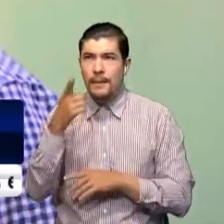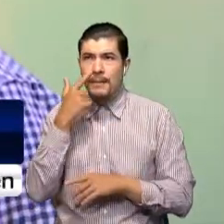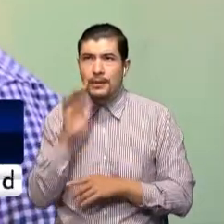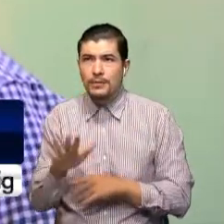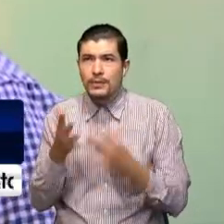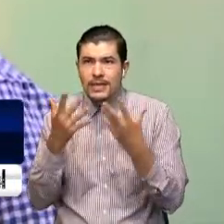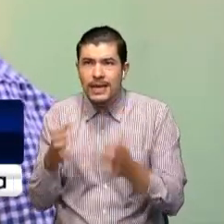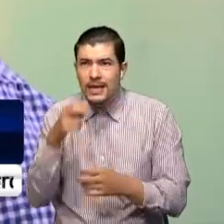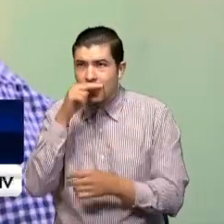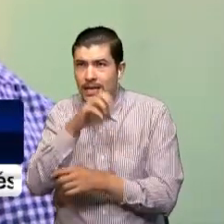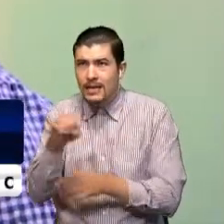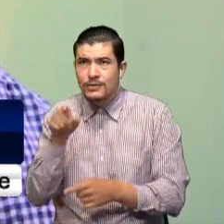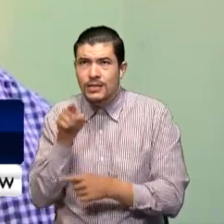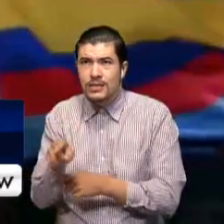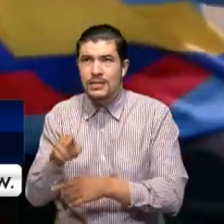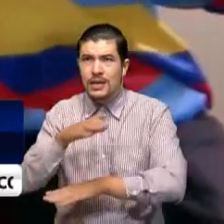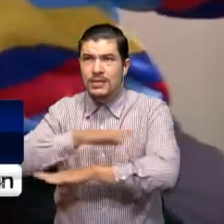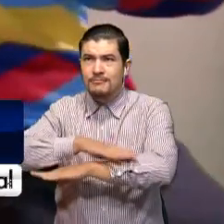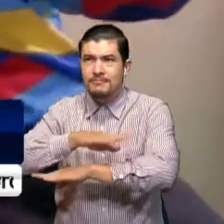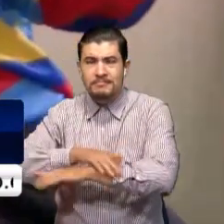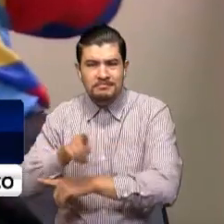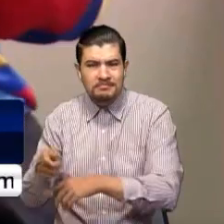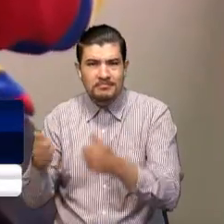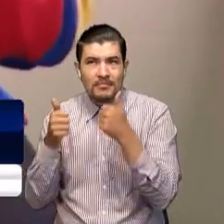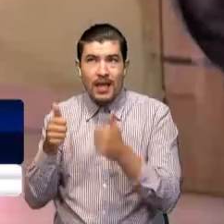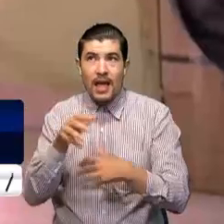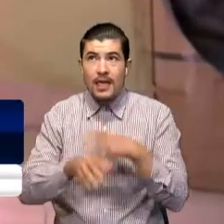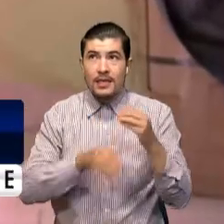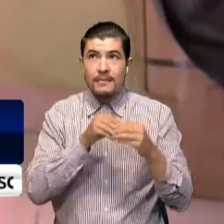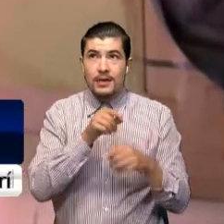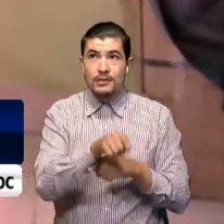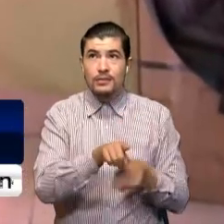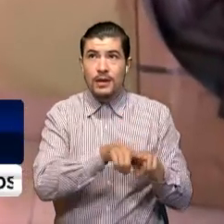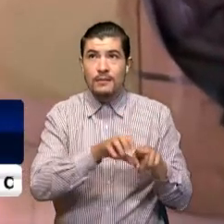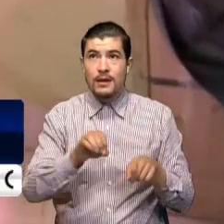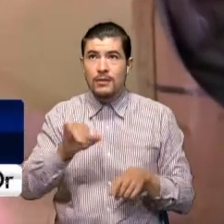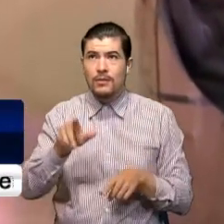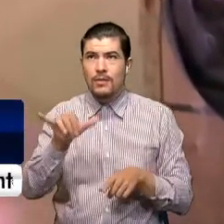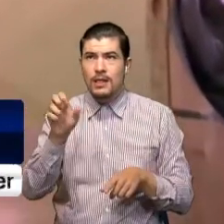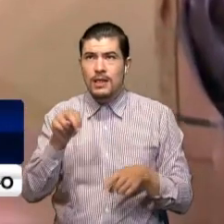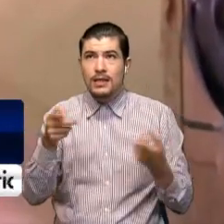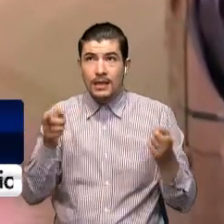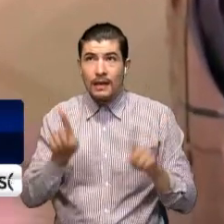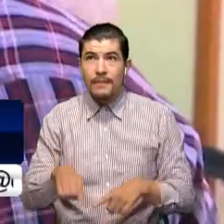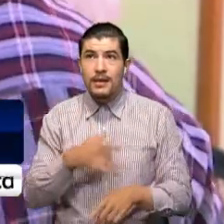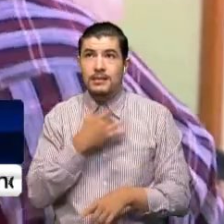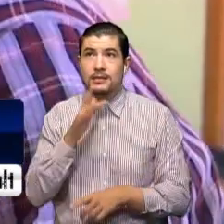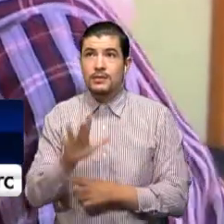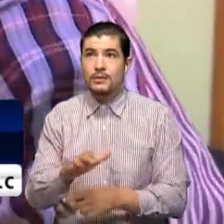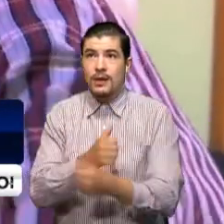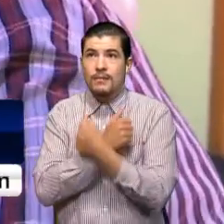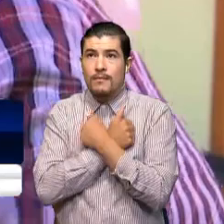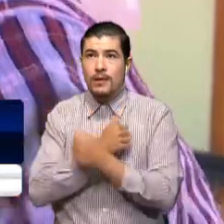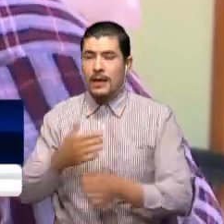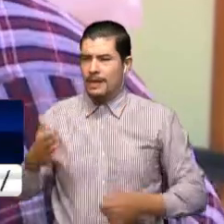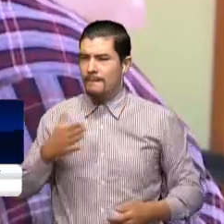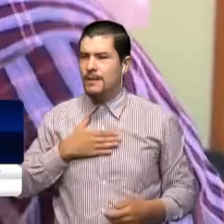así en el estudio es muy disciplinado y no solo milton su hermano julián ya siente amor por este deporte